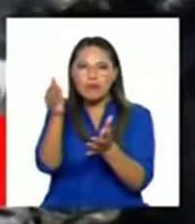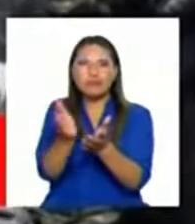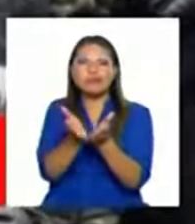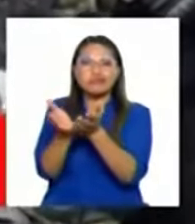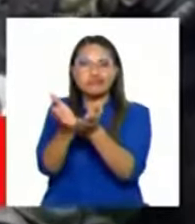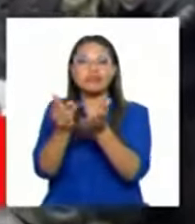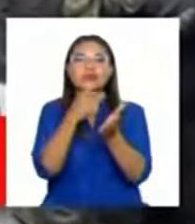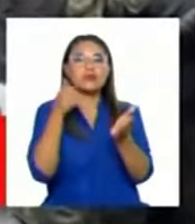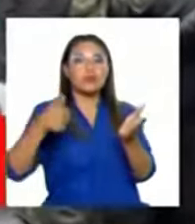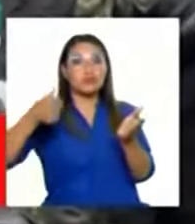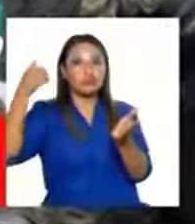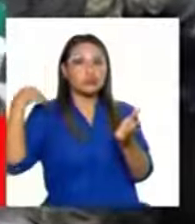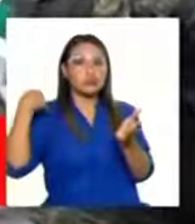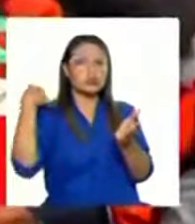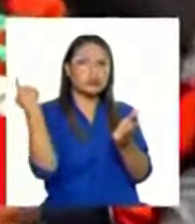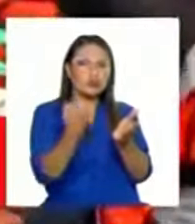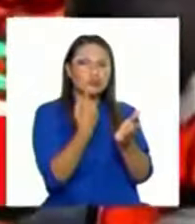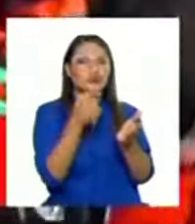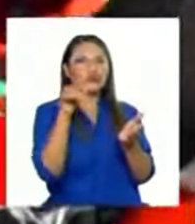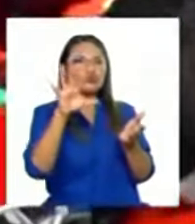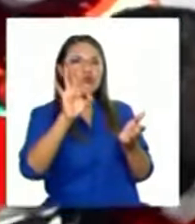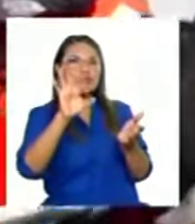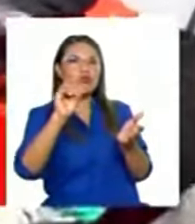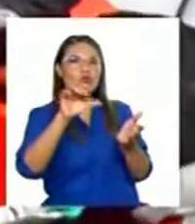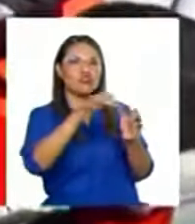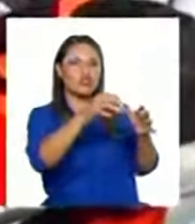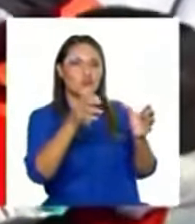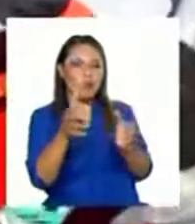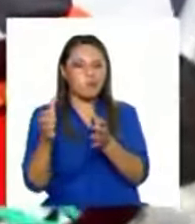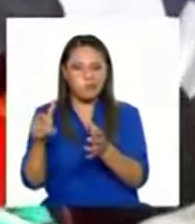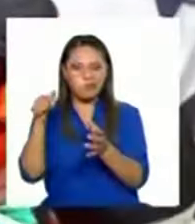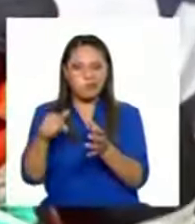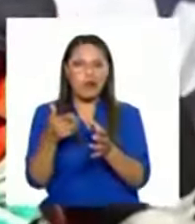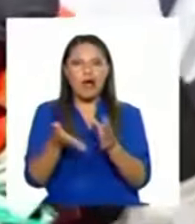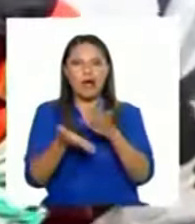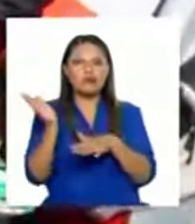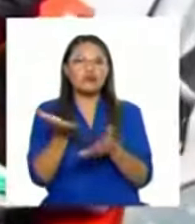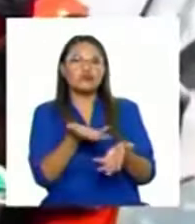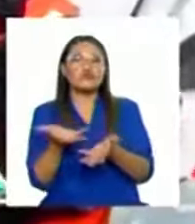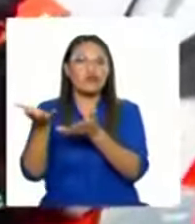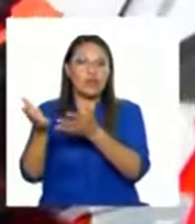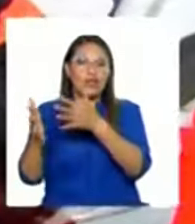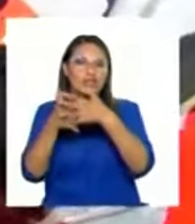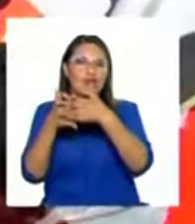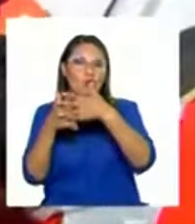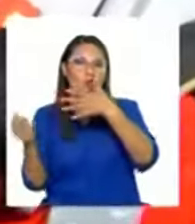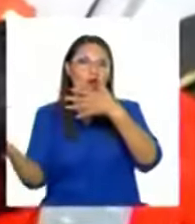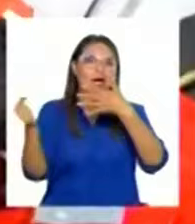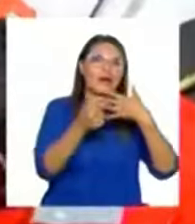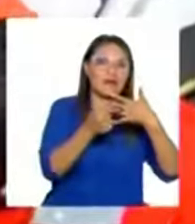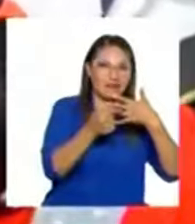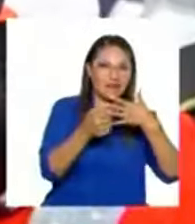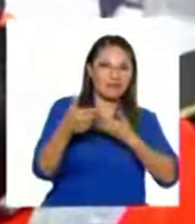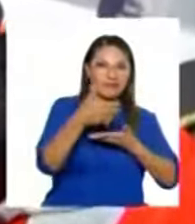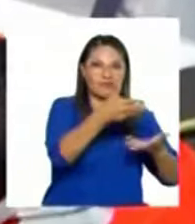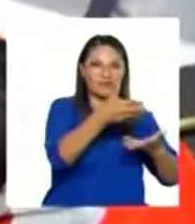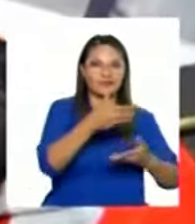autoridades informaron que el 90% de esta mercancía tendría como destino Estados Unidos.